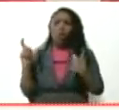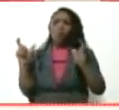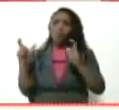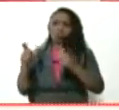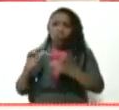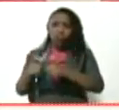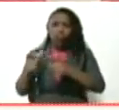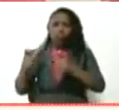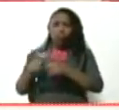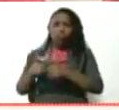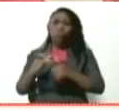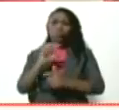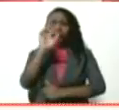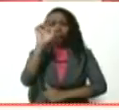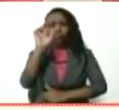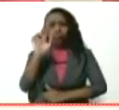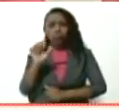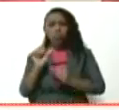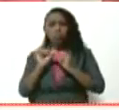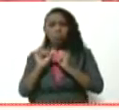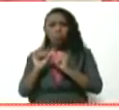reuniéndose constantemente.